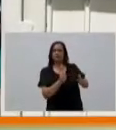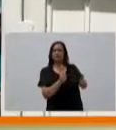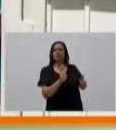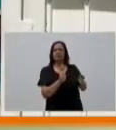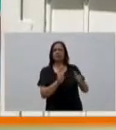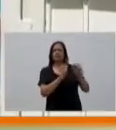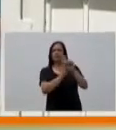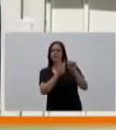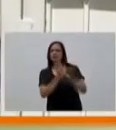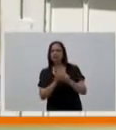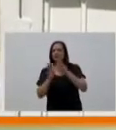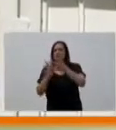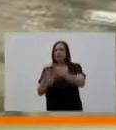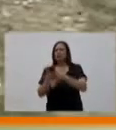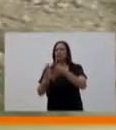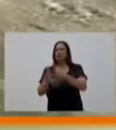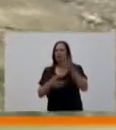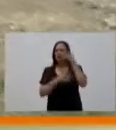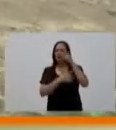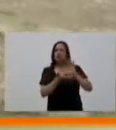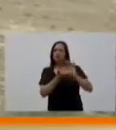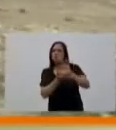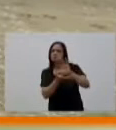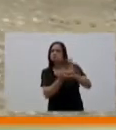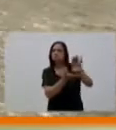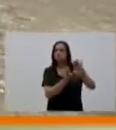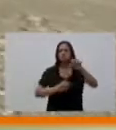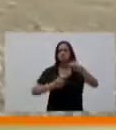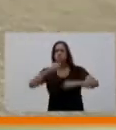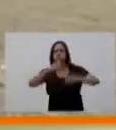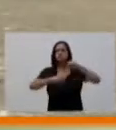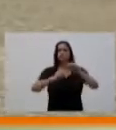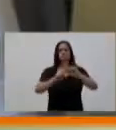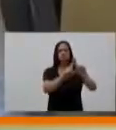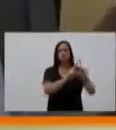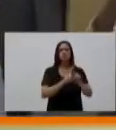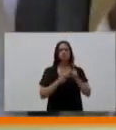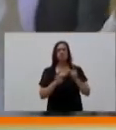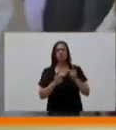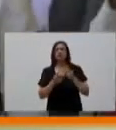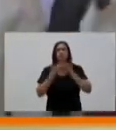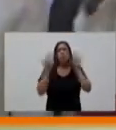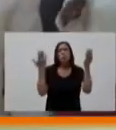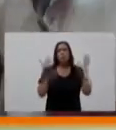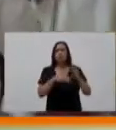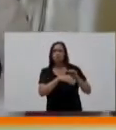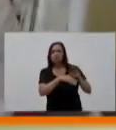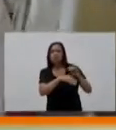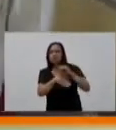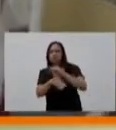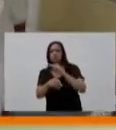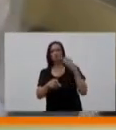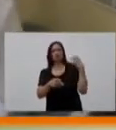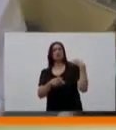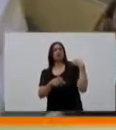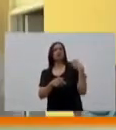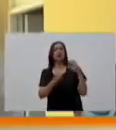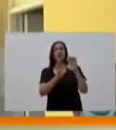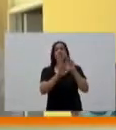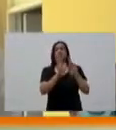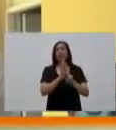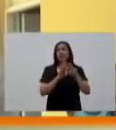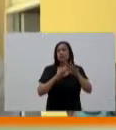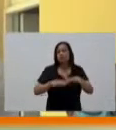de un ser humano pensante decir que me faltan 3 semanas o 4 semanas para cerrar las escuelas y que yo voy a mandar a mi muchacho a un centro